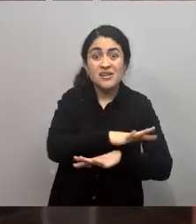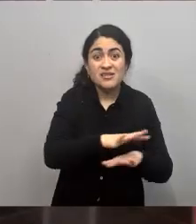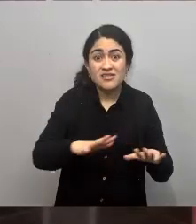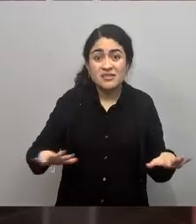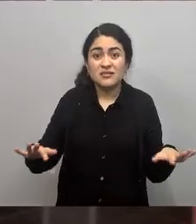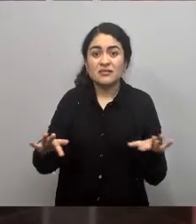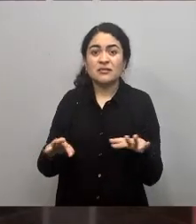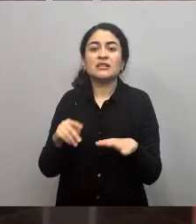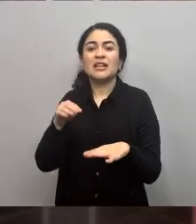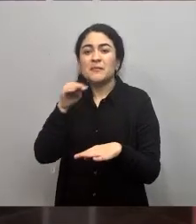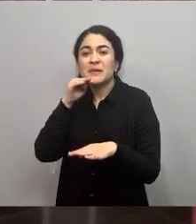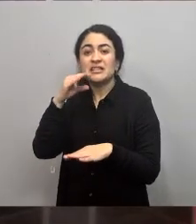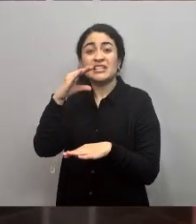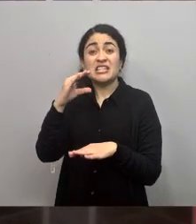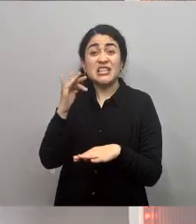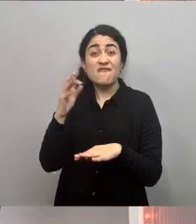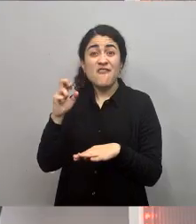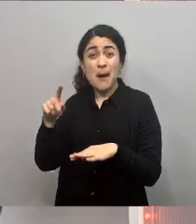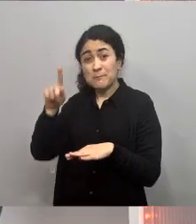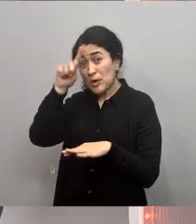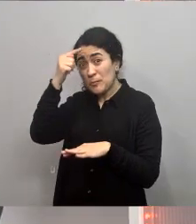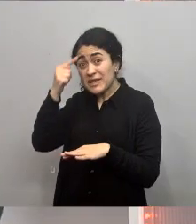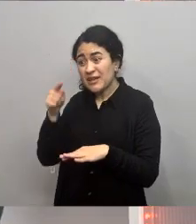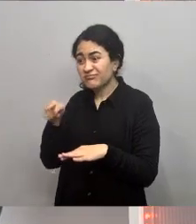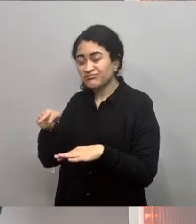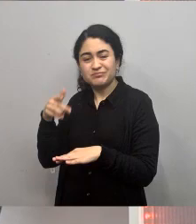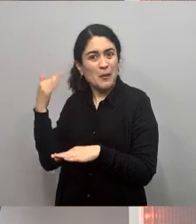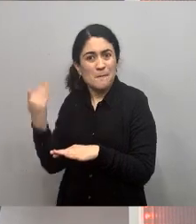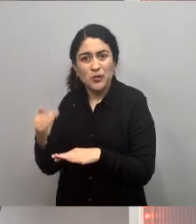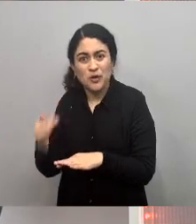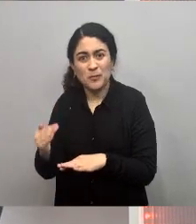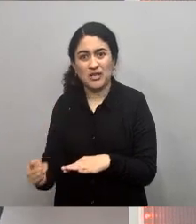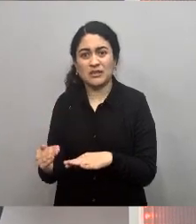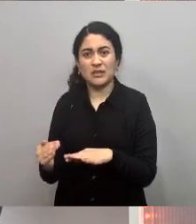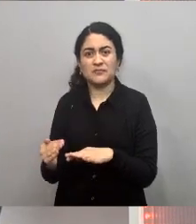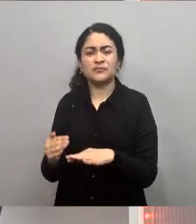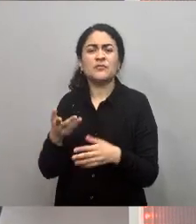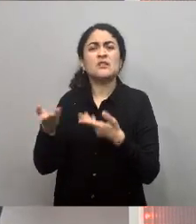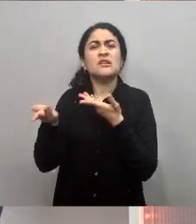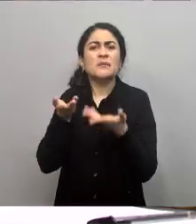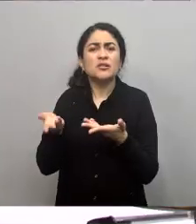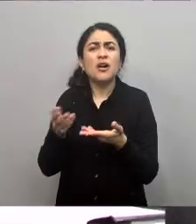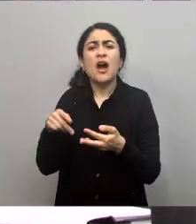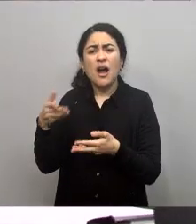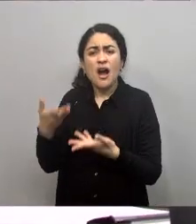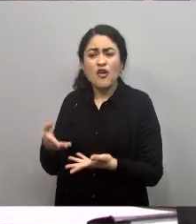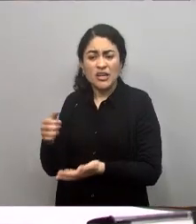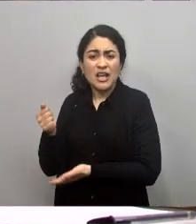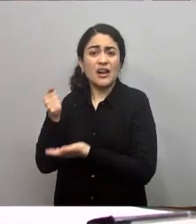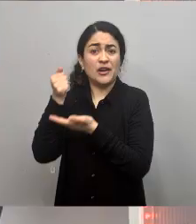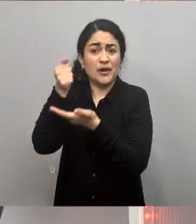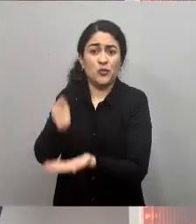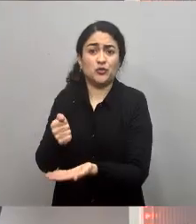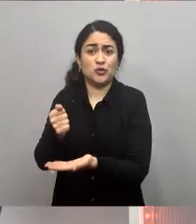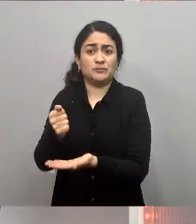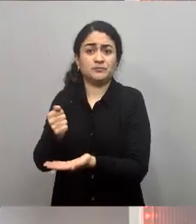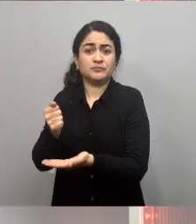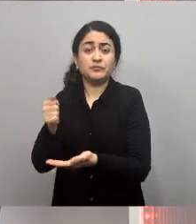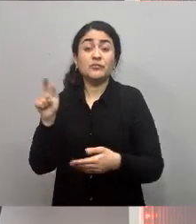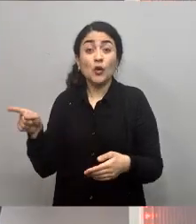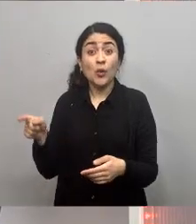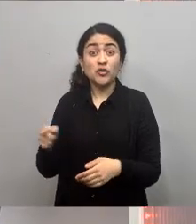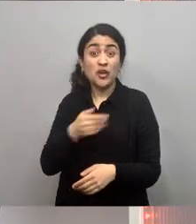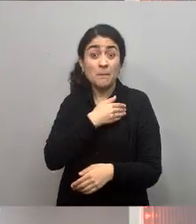Sí. ¿Y qué pasó antes? Y ahora tengo entendido que ya por lo menos están los recursos, porque cuando el presidente anuncia, ¿no es